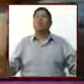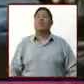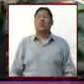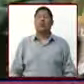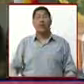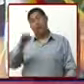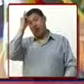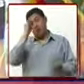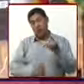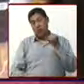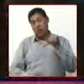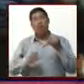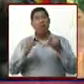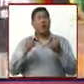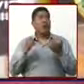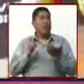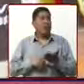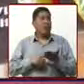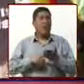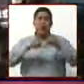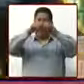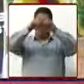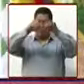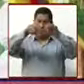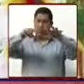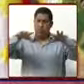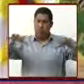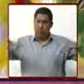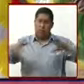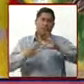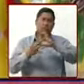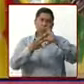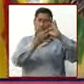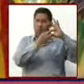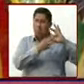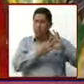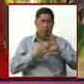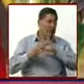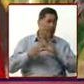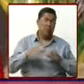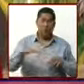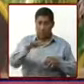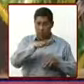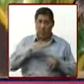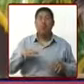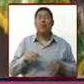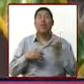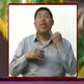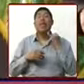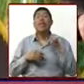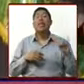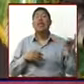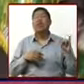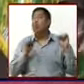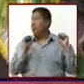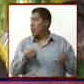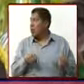Y finalmente, en este diagrama de vínculos, en la parte inferior izquierda, quiero que